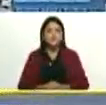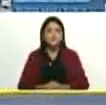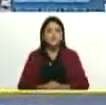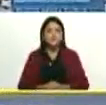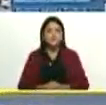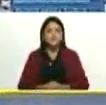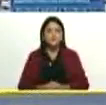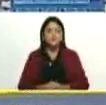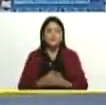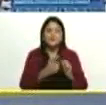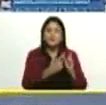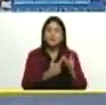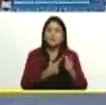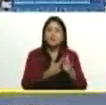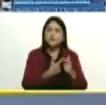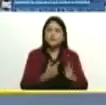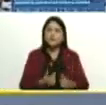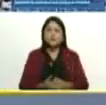Por eso,